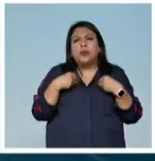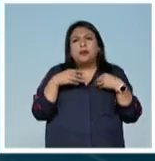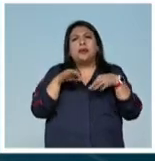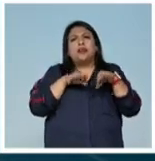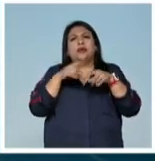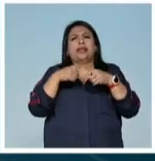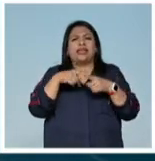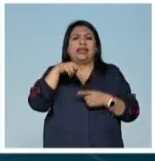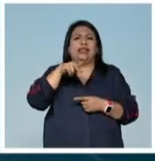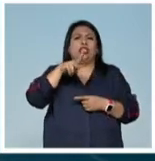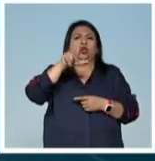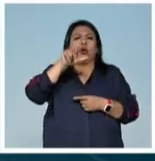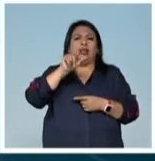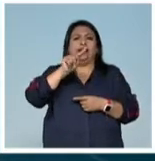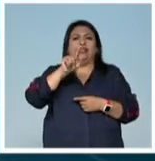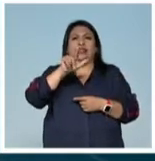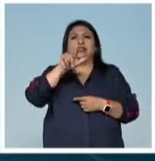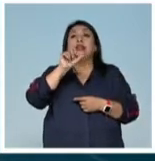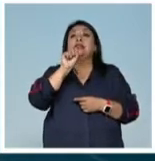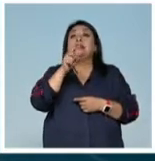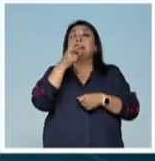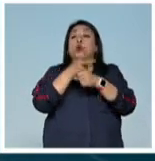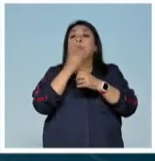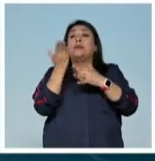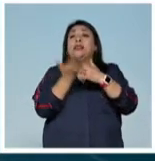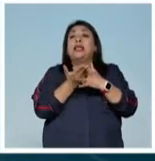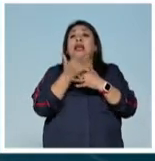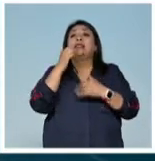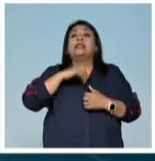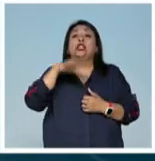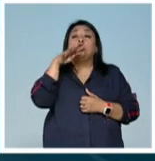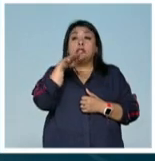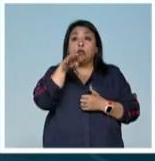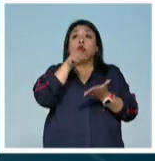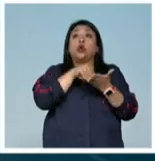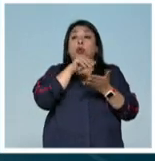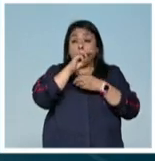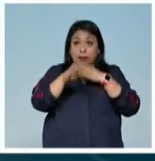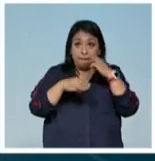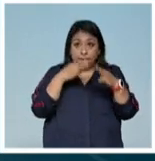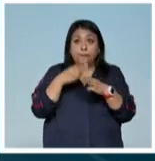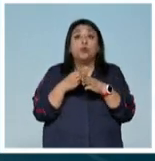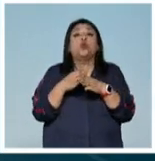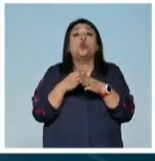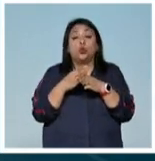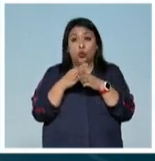trabaja Nikola Tesla? Sí, es la segunda mitad del siglo XIX, cuando todavía el mundo estaba